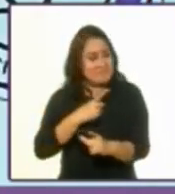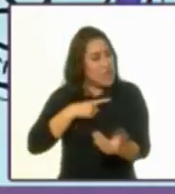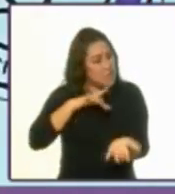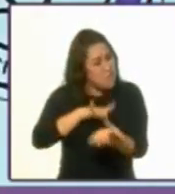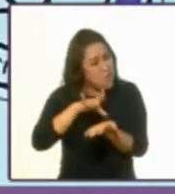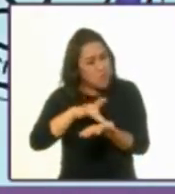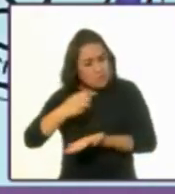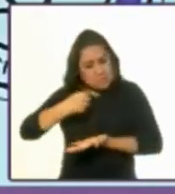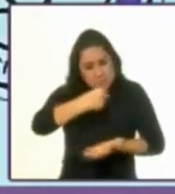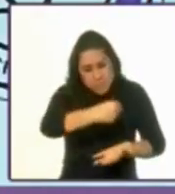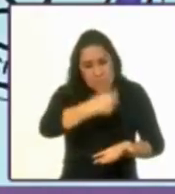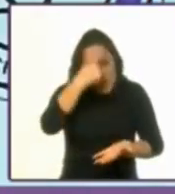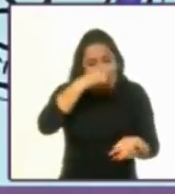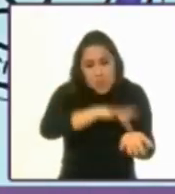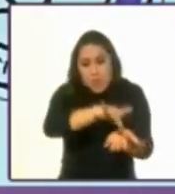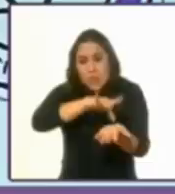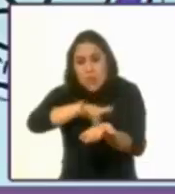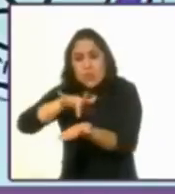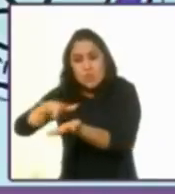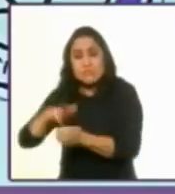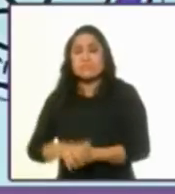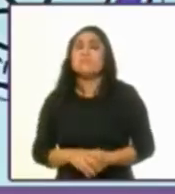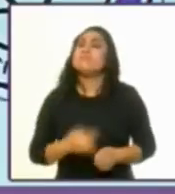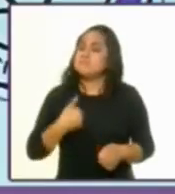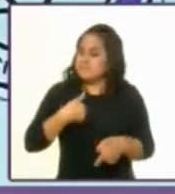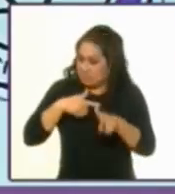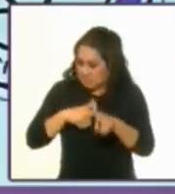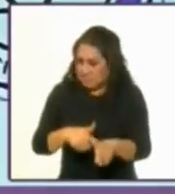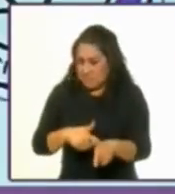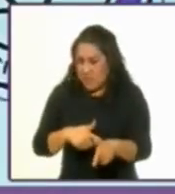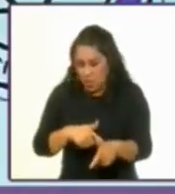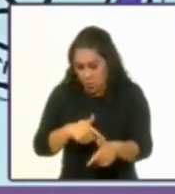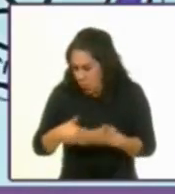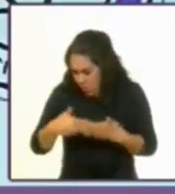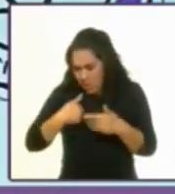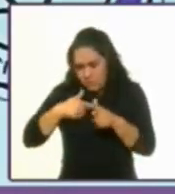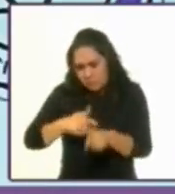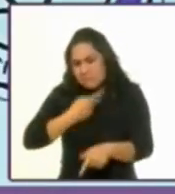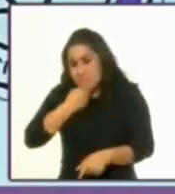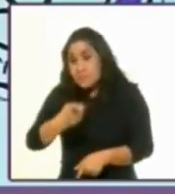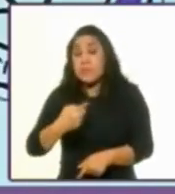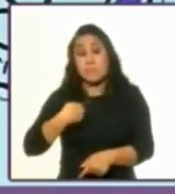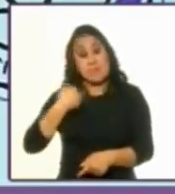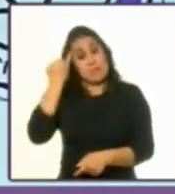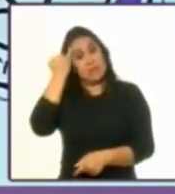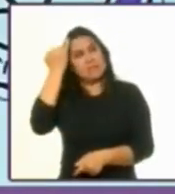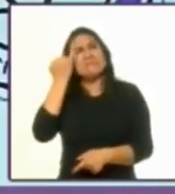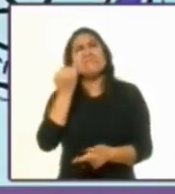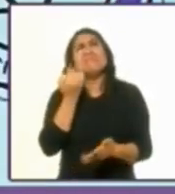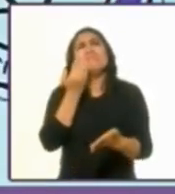mercados públicos no quiero dejar de insistir que mi propuesta precisamente